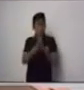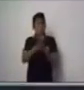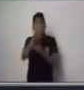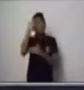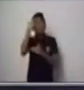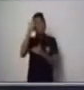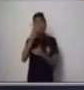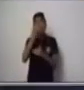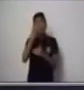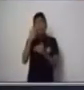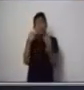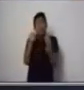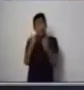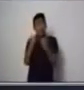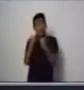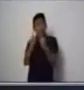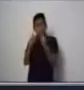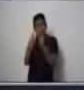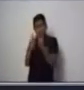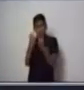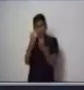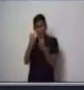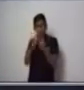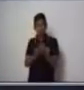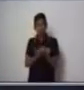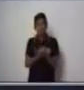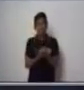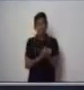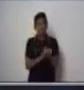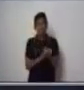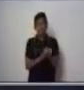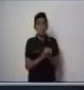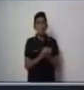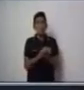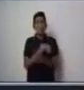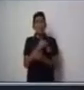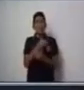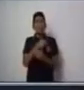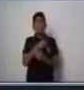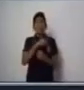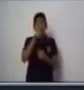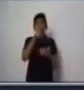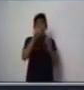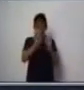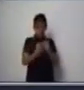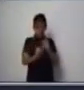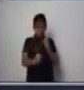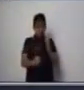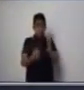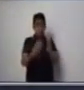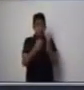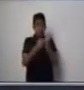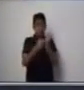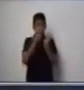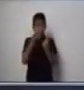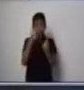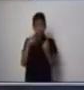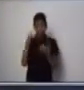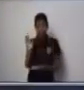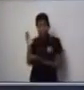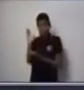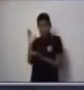comiendo estas verduras. Vamos a ver. Quiero que ustedes me ayuden a poder señalar y